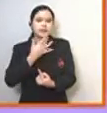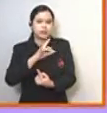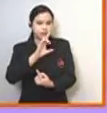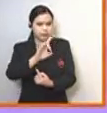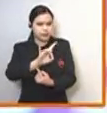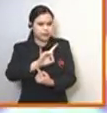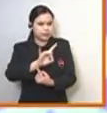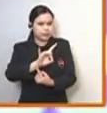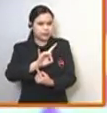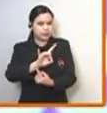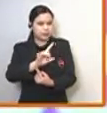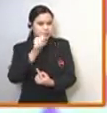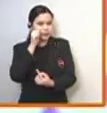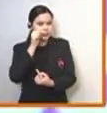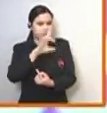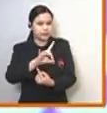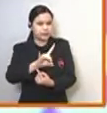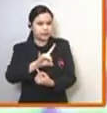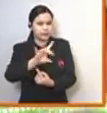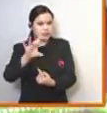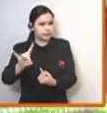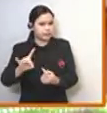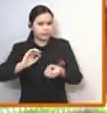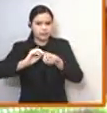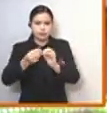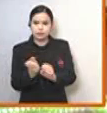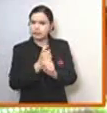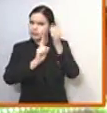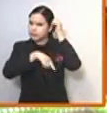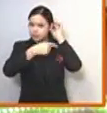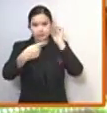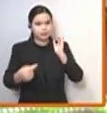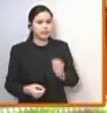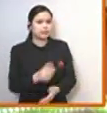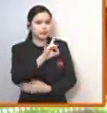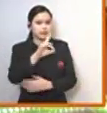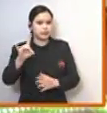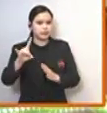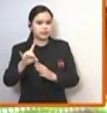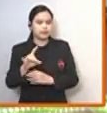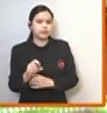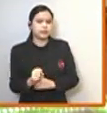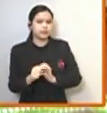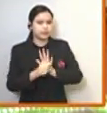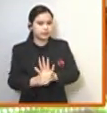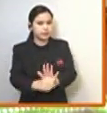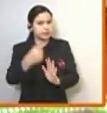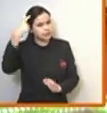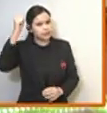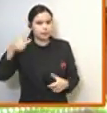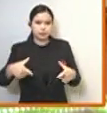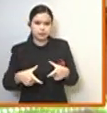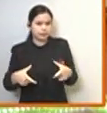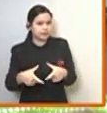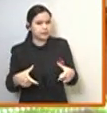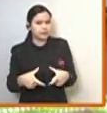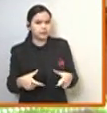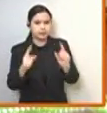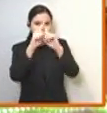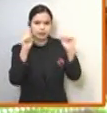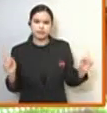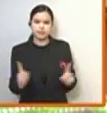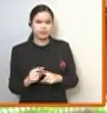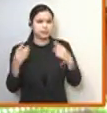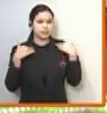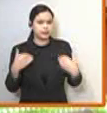suerte. Y atentos porque este es el 8. El número ganador para la diaria es el 88 con su símbolo de sueños platos. En el